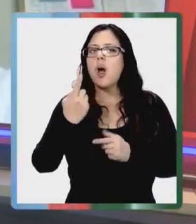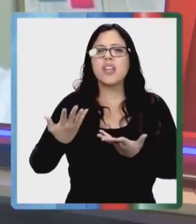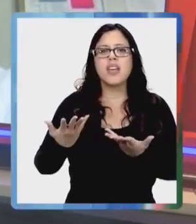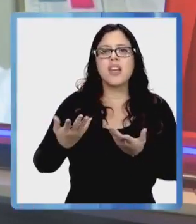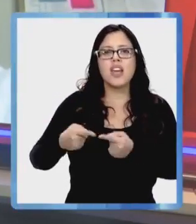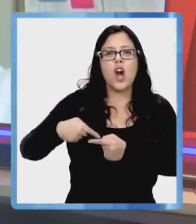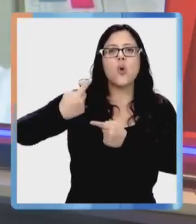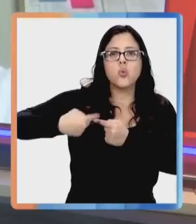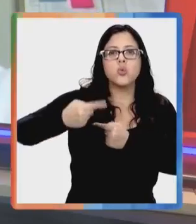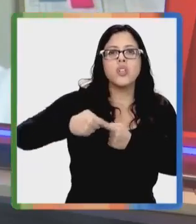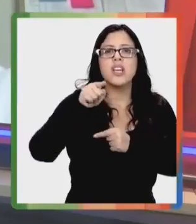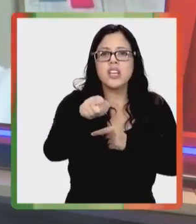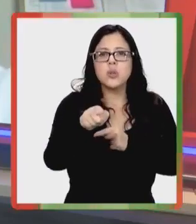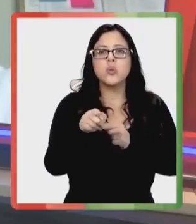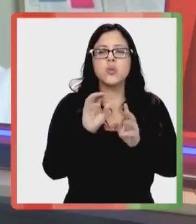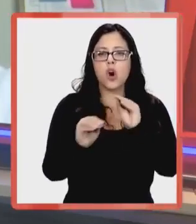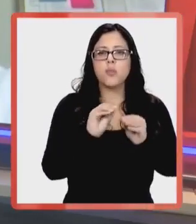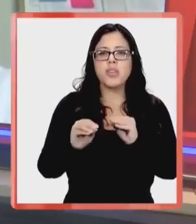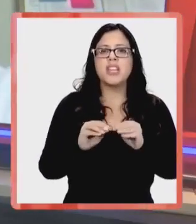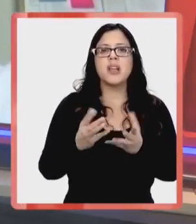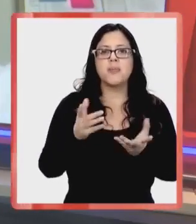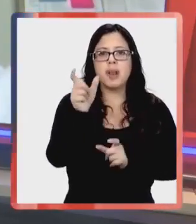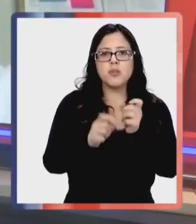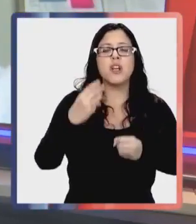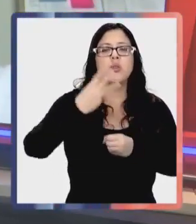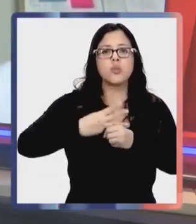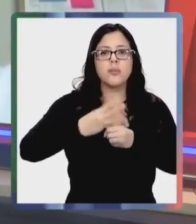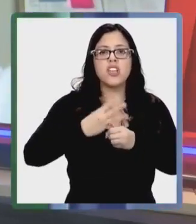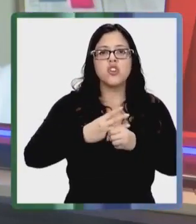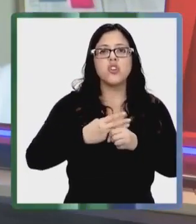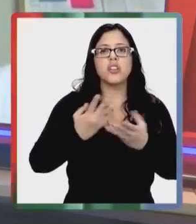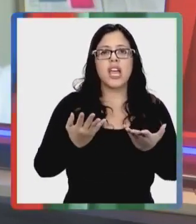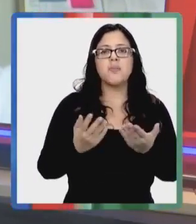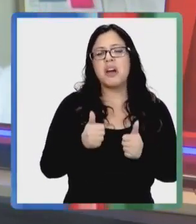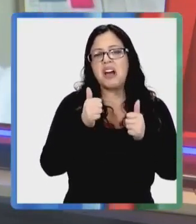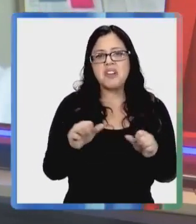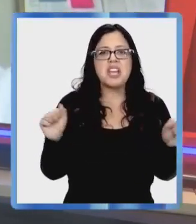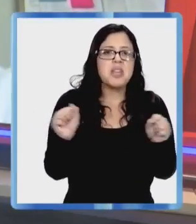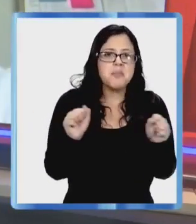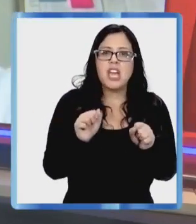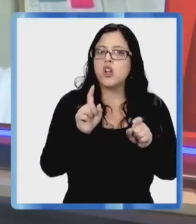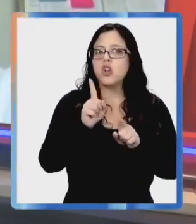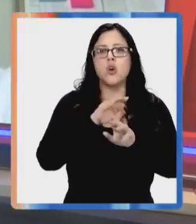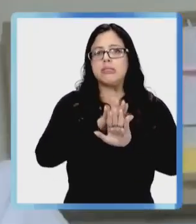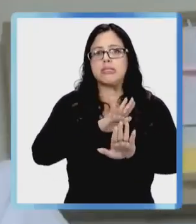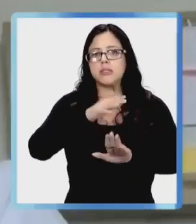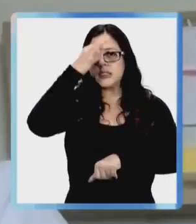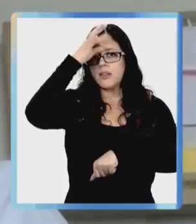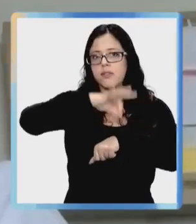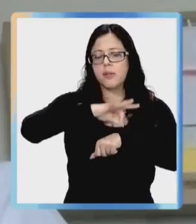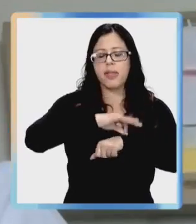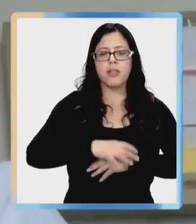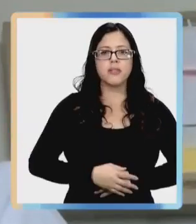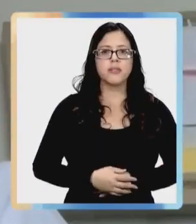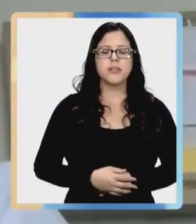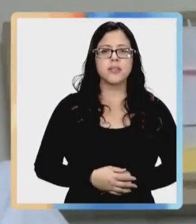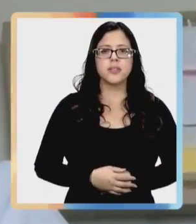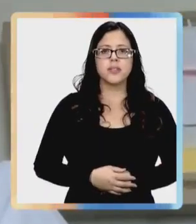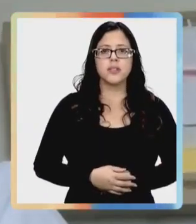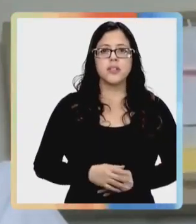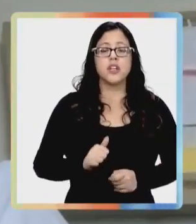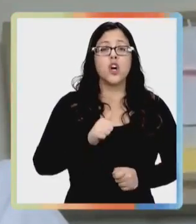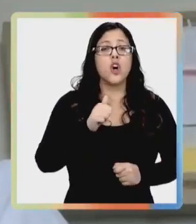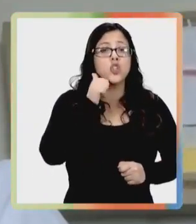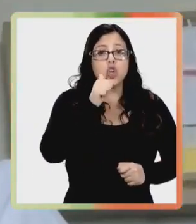recomendaría en general a un adulto mayor para pasar bien el invierno, no arriesgar algún contagio, como hemos estado conversando también? Toda la gente